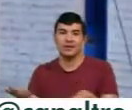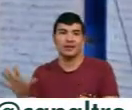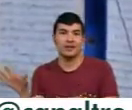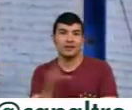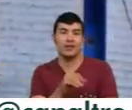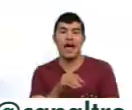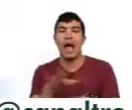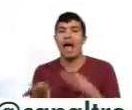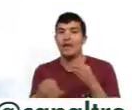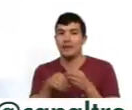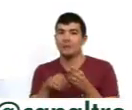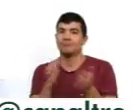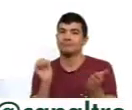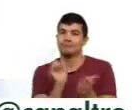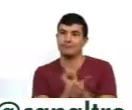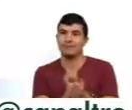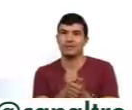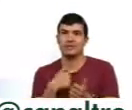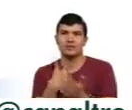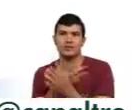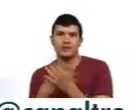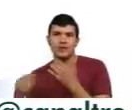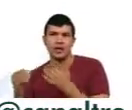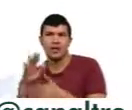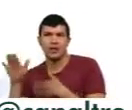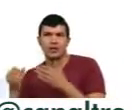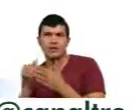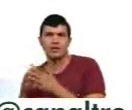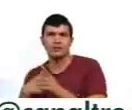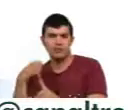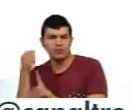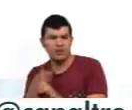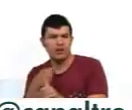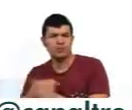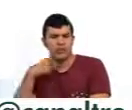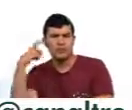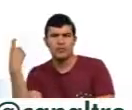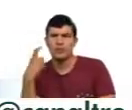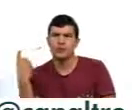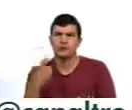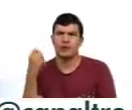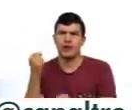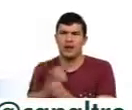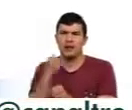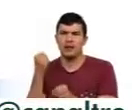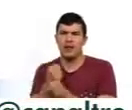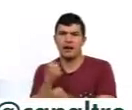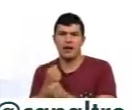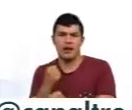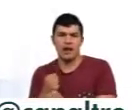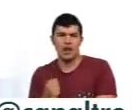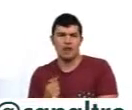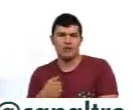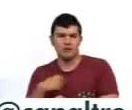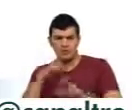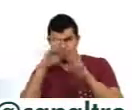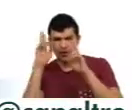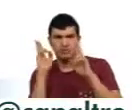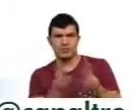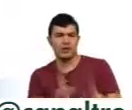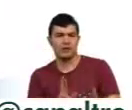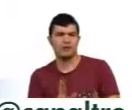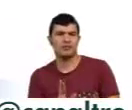de su libertad. Y salí con toda la intención de salir a buscar trabajo, de responder por mis hijos.